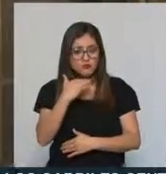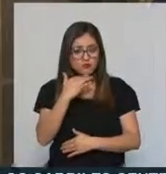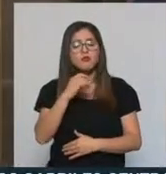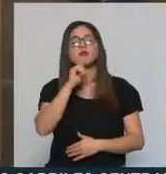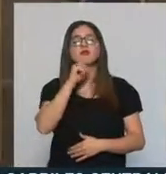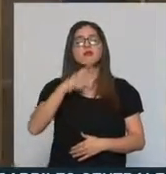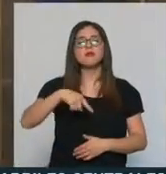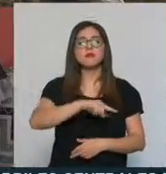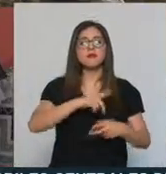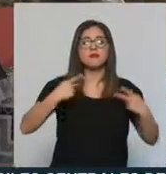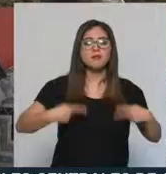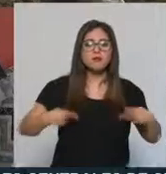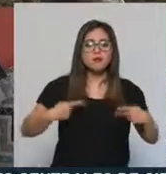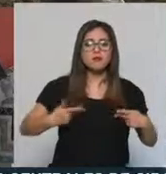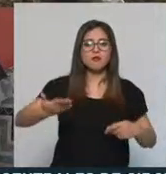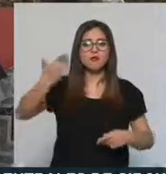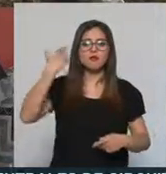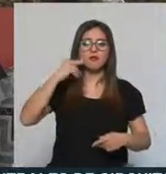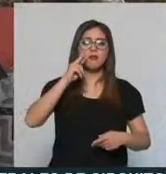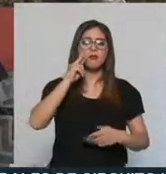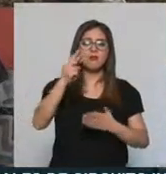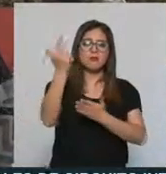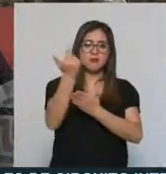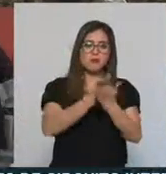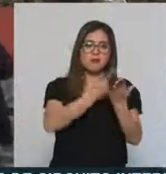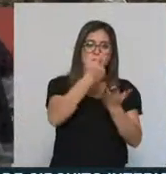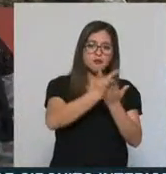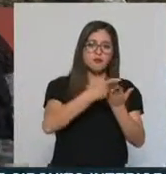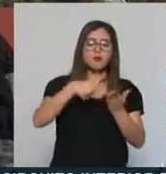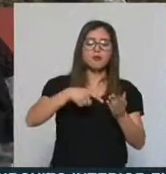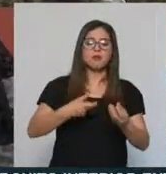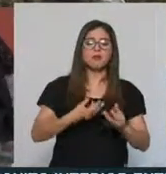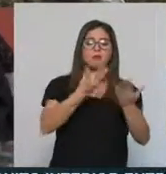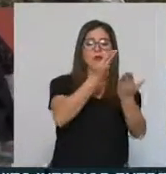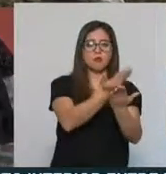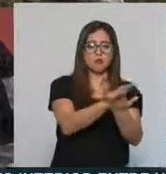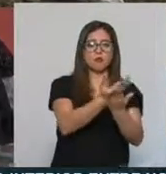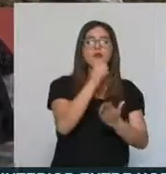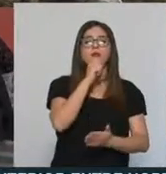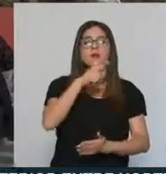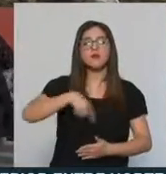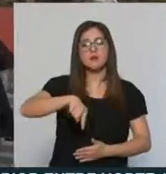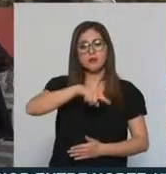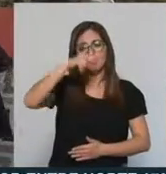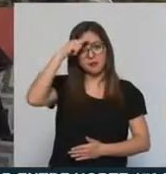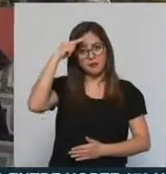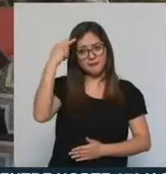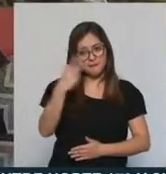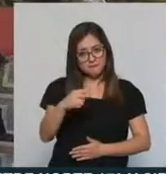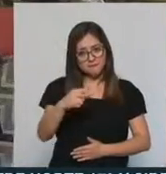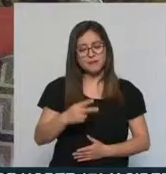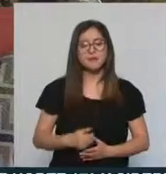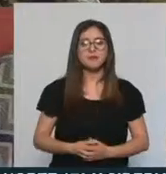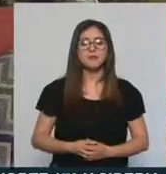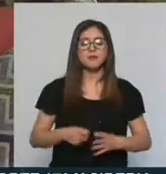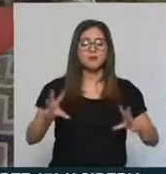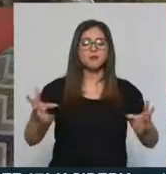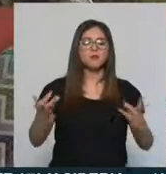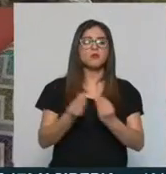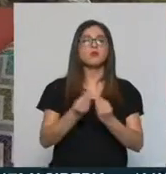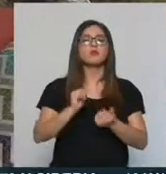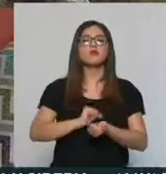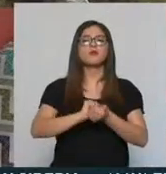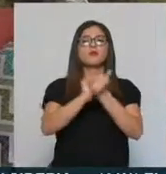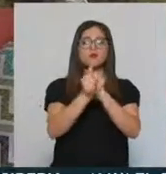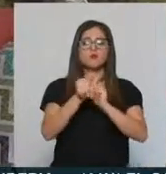las personas que encontraron, a los que se les han dado sobornos. Y en el caso de México, efectivamente esta es una de las banderas que